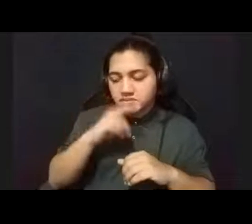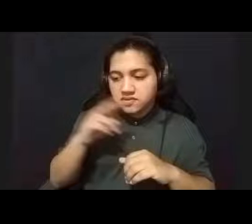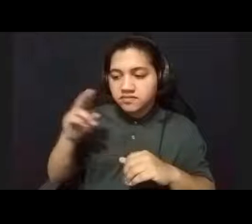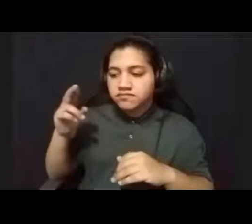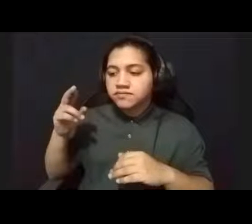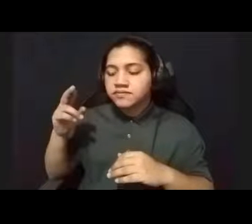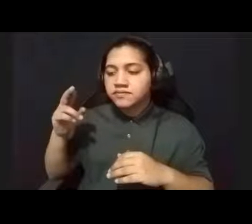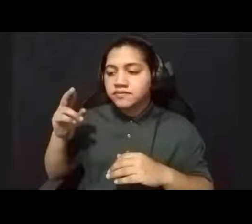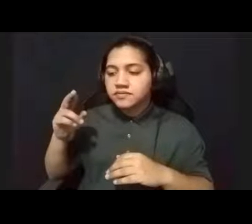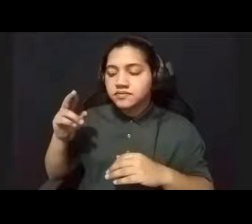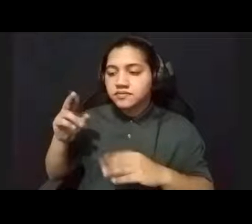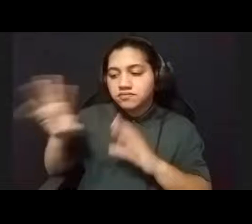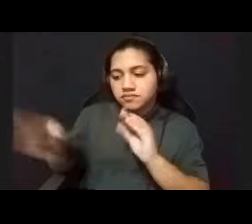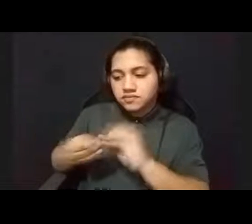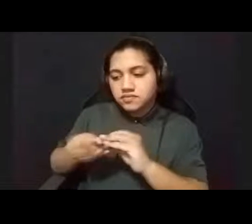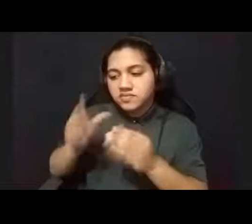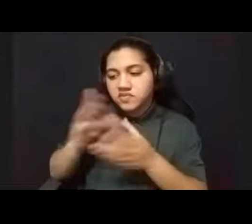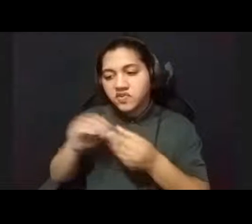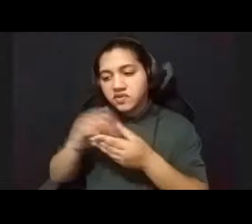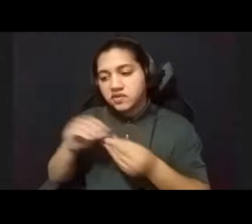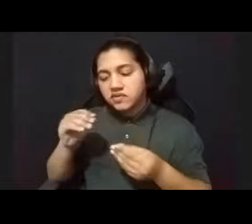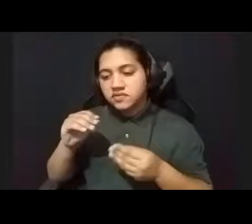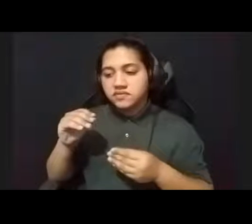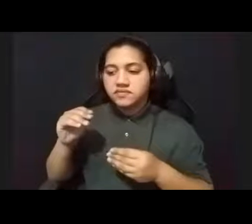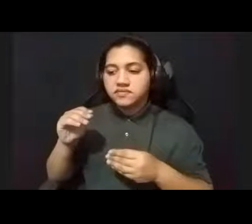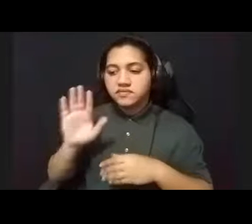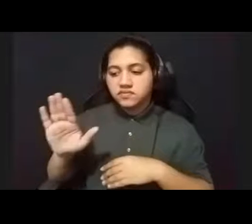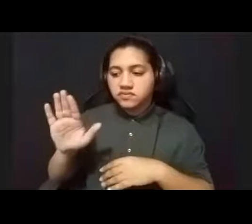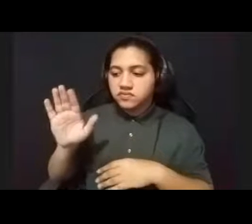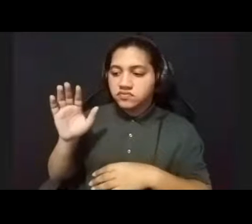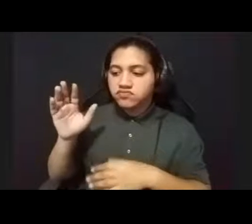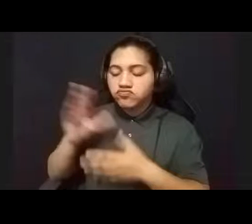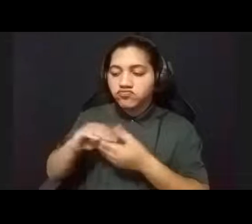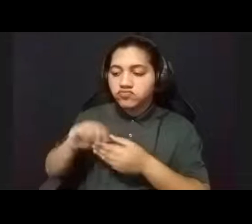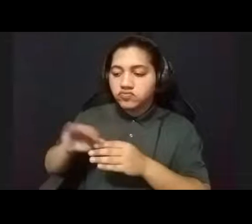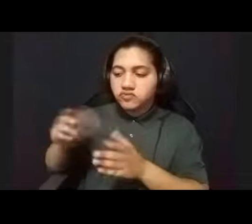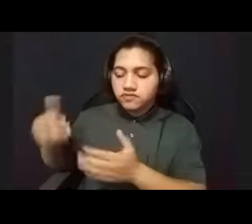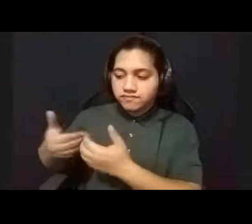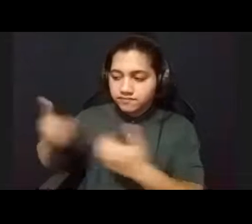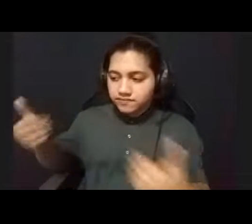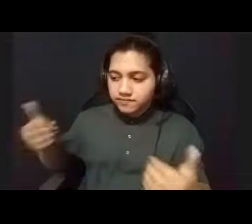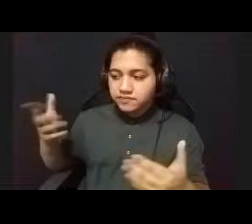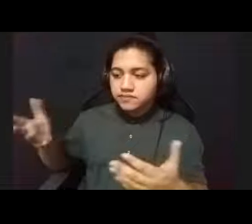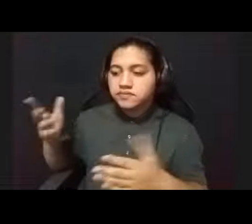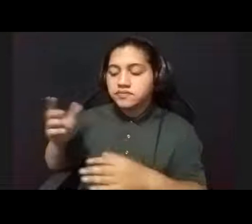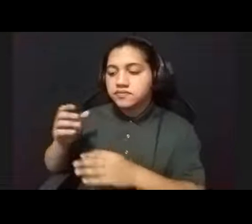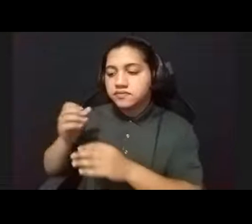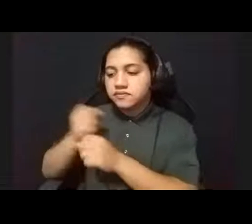formar parte del cuento de Martina, teniendo él su propio cuento creado por el padre Luis Coloma